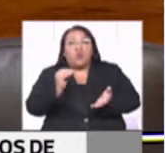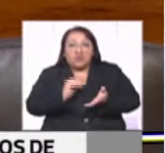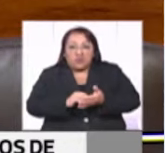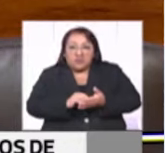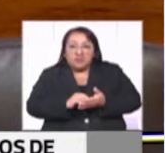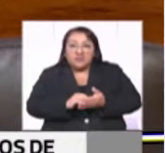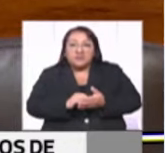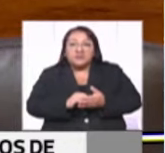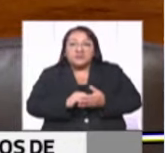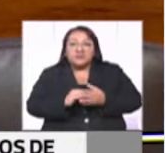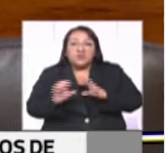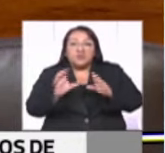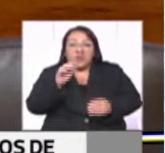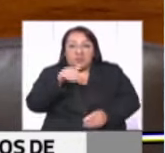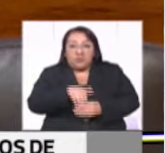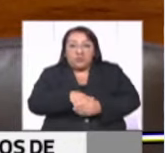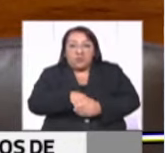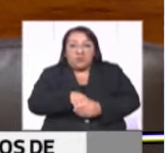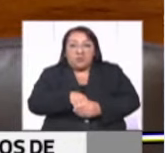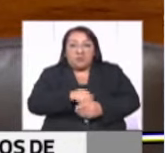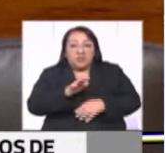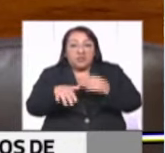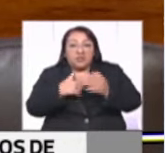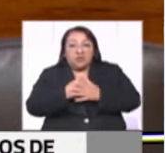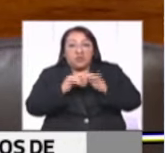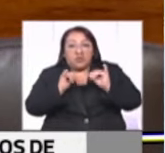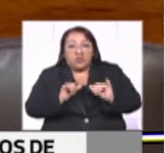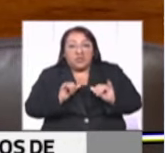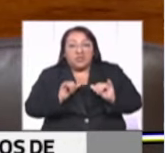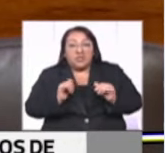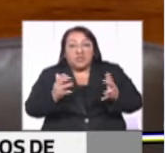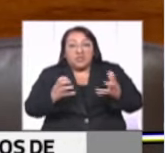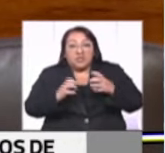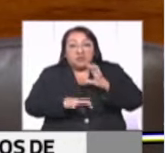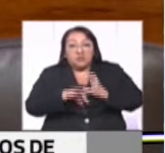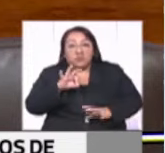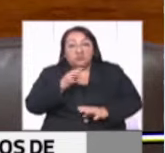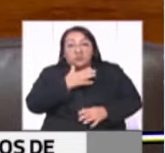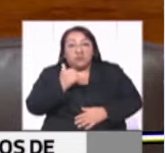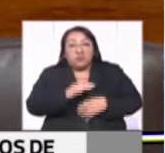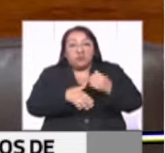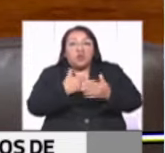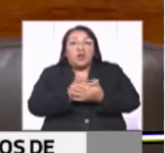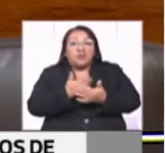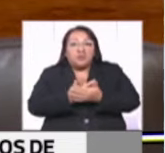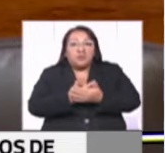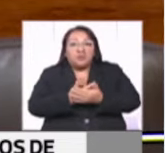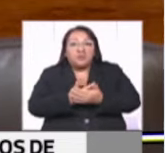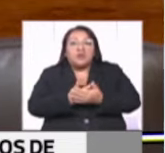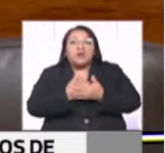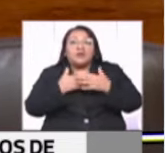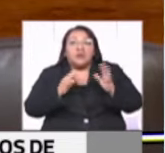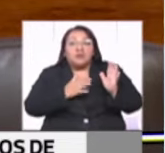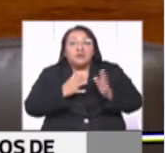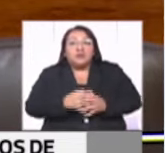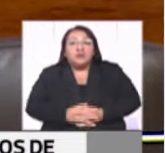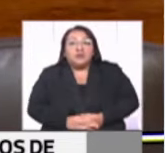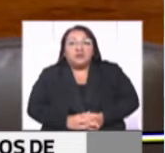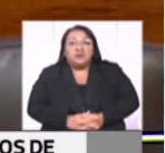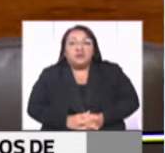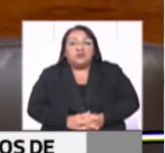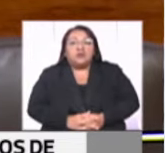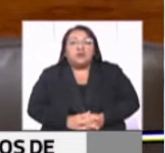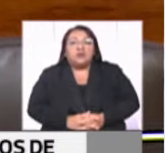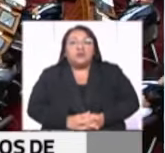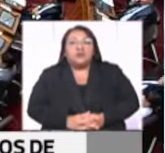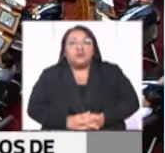presidente sometido al voto para que todos vean y decidan con todas las propuestas que ellos mismos han planteado. Muchas gracias,